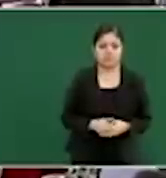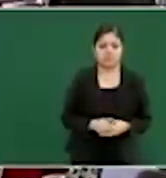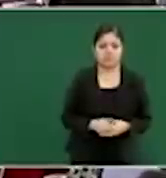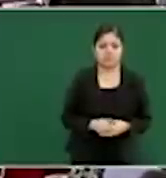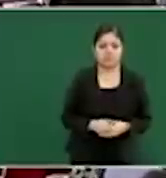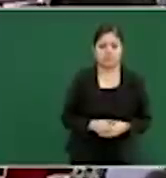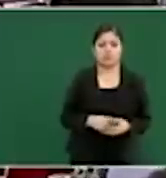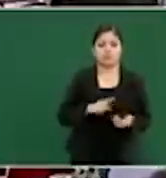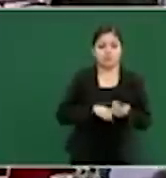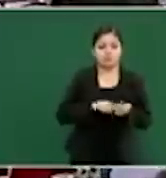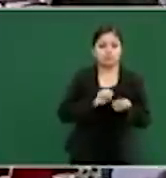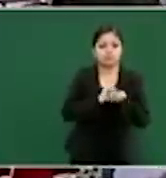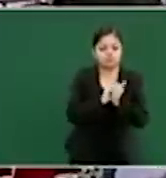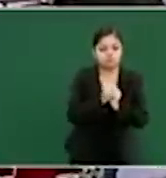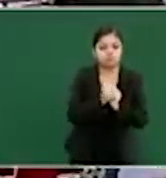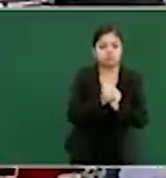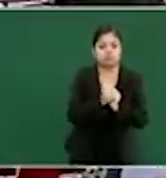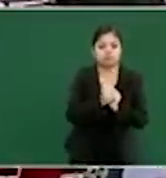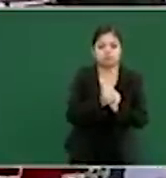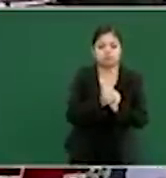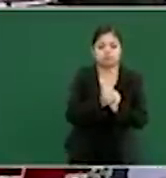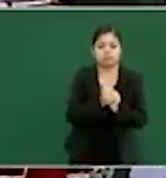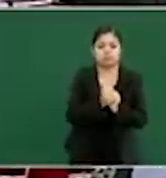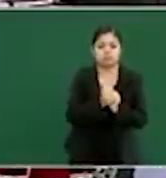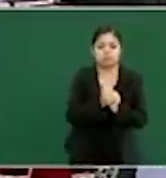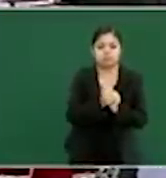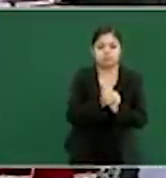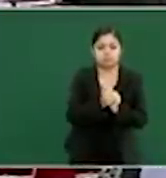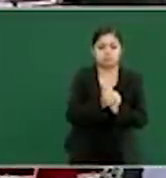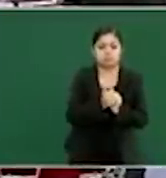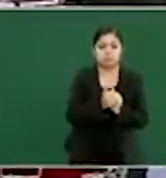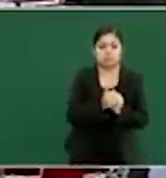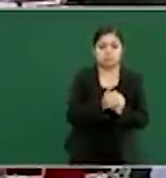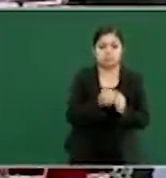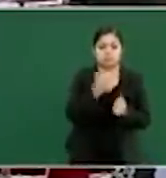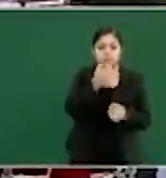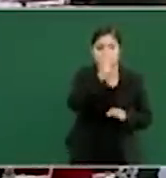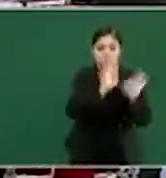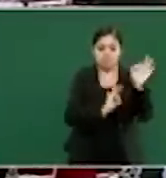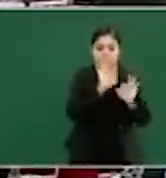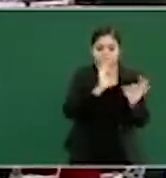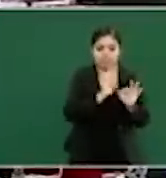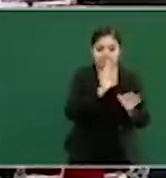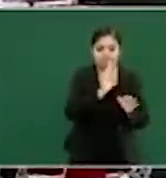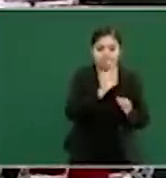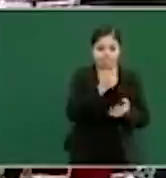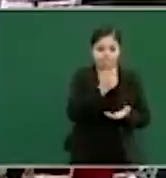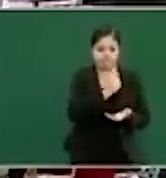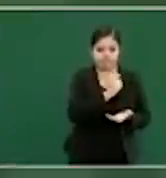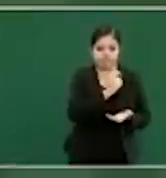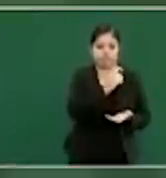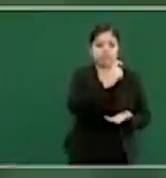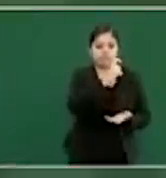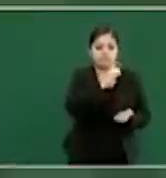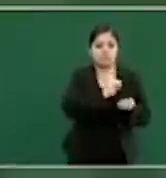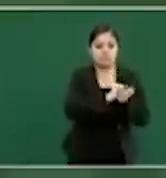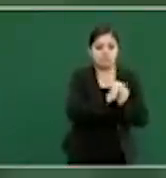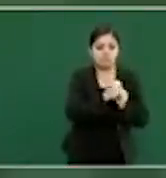está creciendo la bolsa de valores, están creciendo las